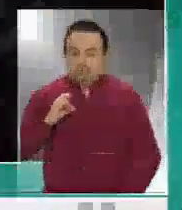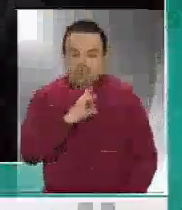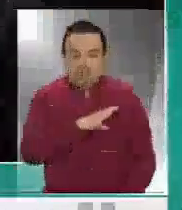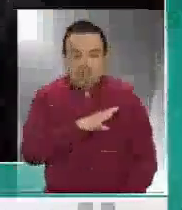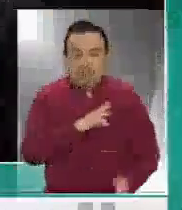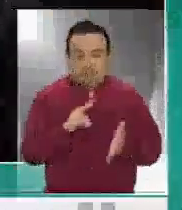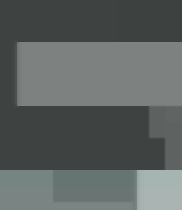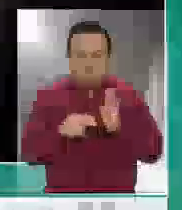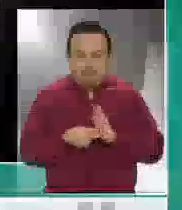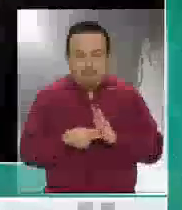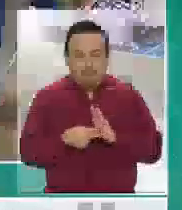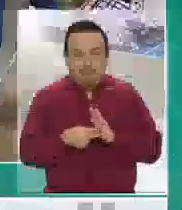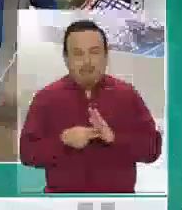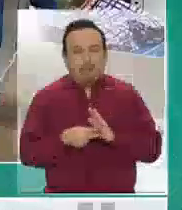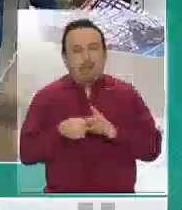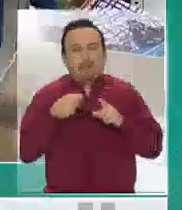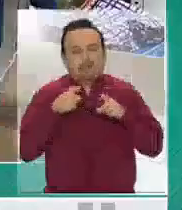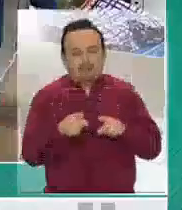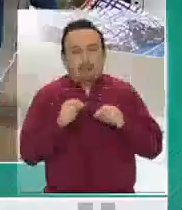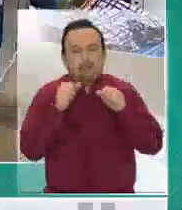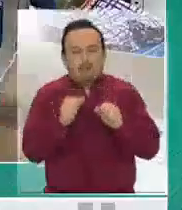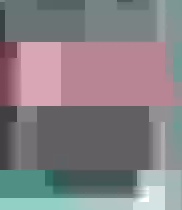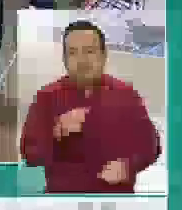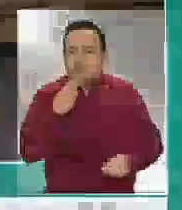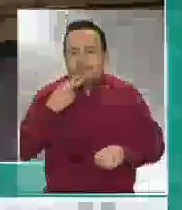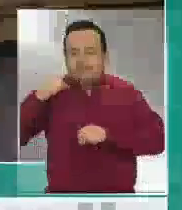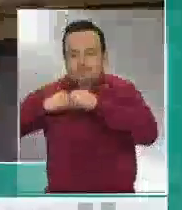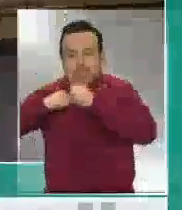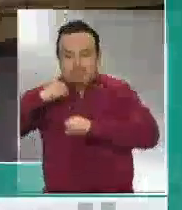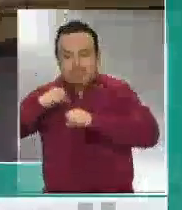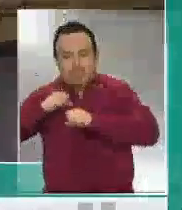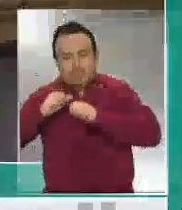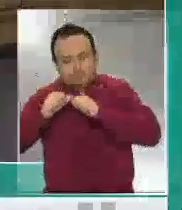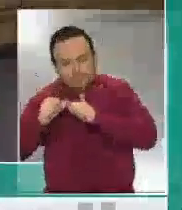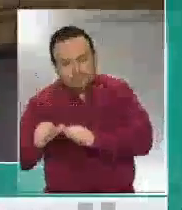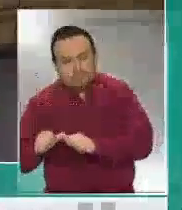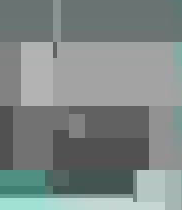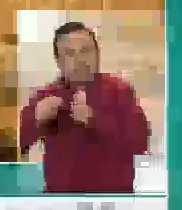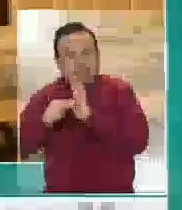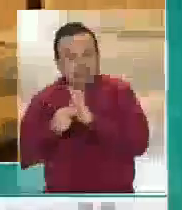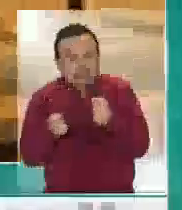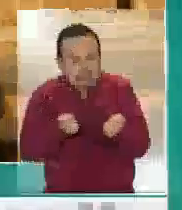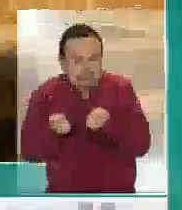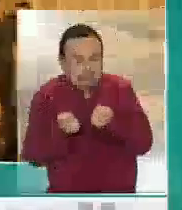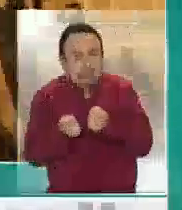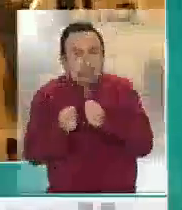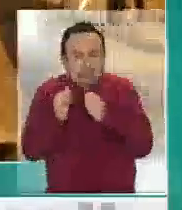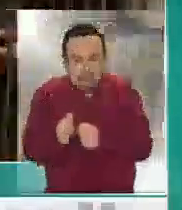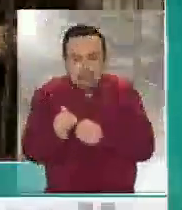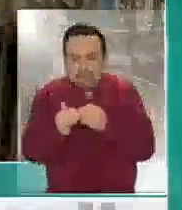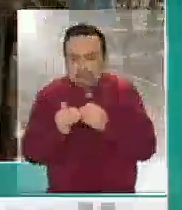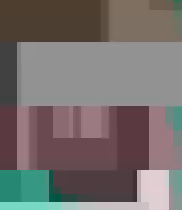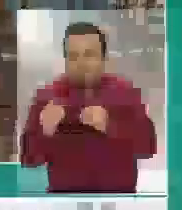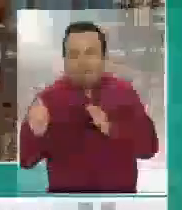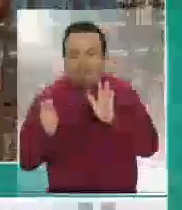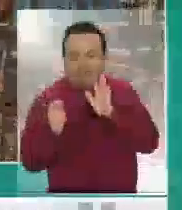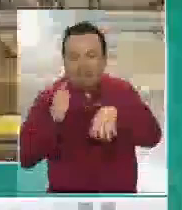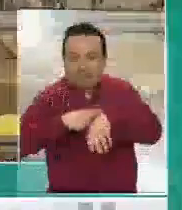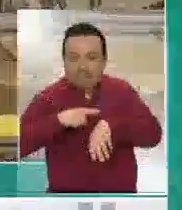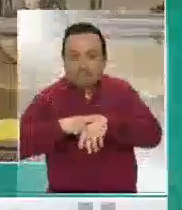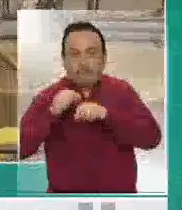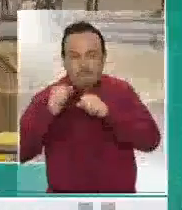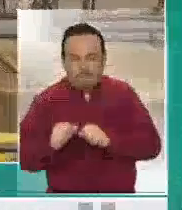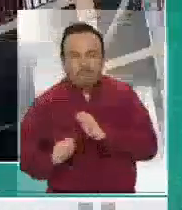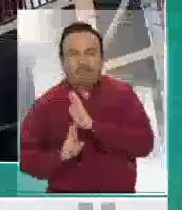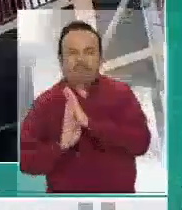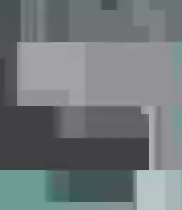problemas, para que sobrevivan muchas empresas que van a tener dificultades, pero que son viables en el largo plazo, y ese debería ser